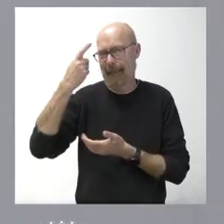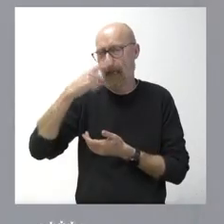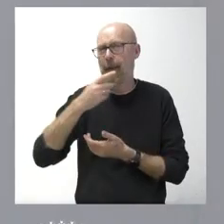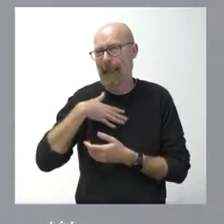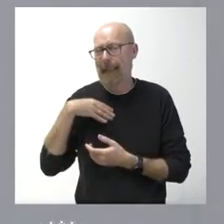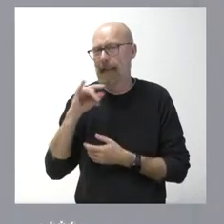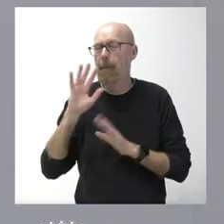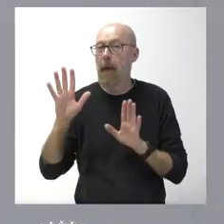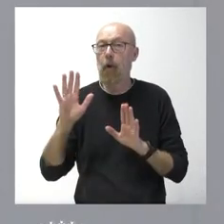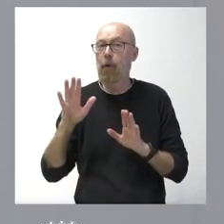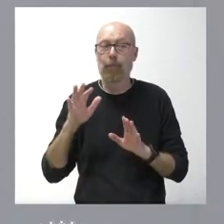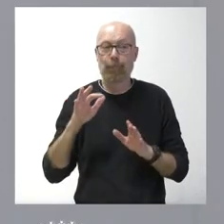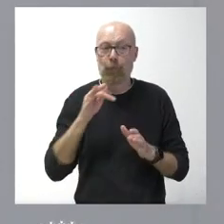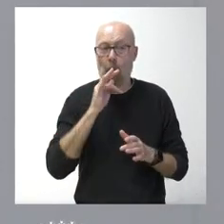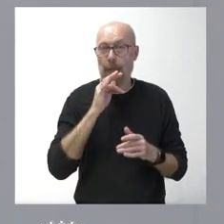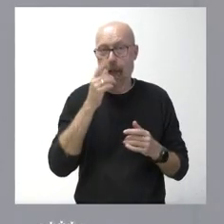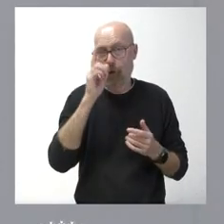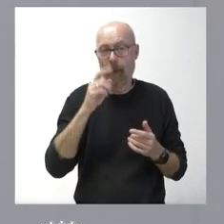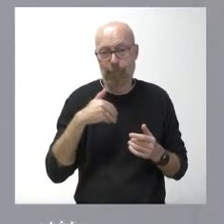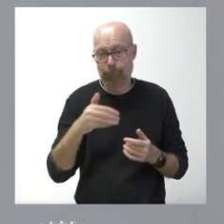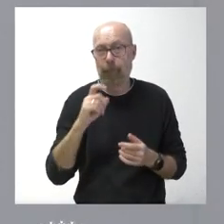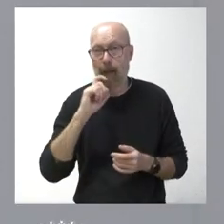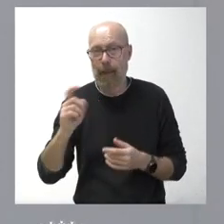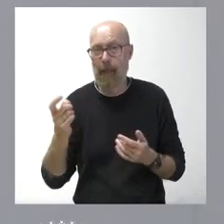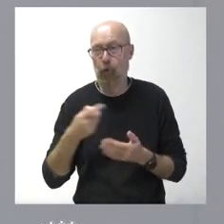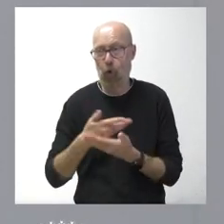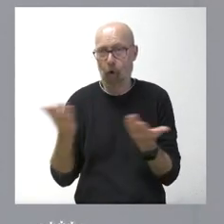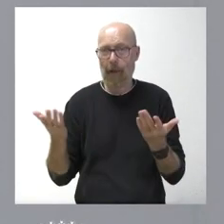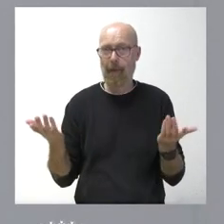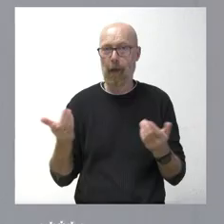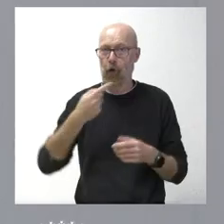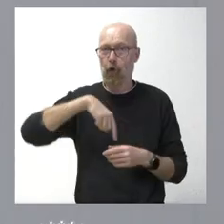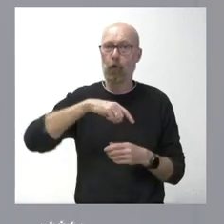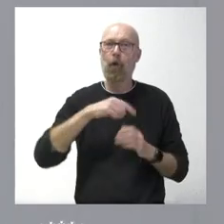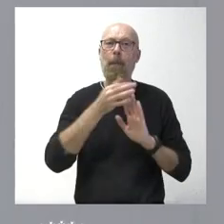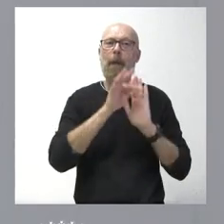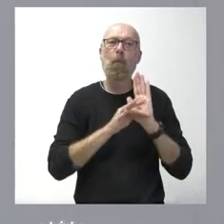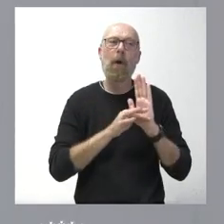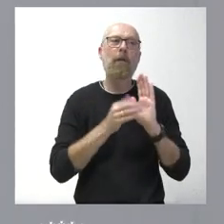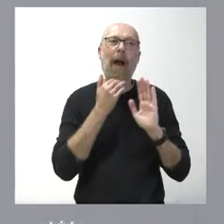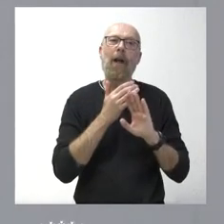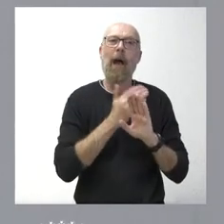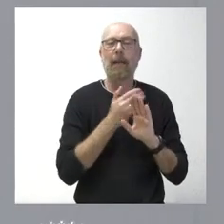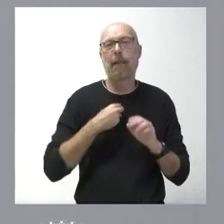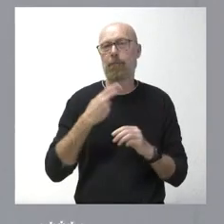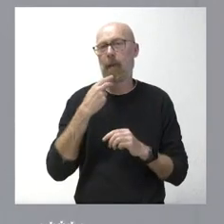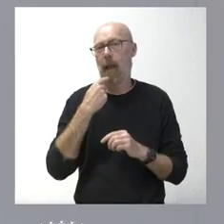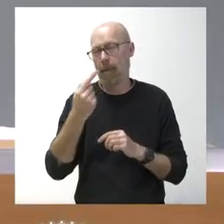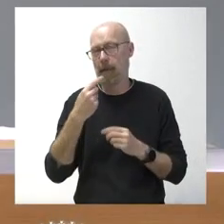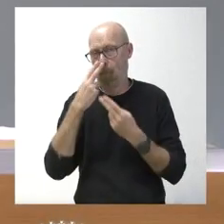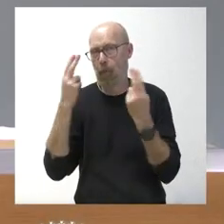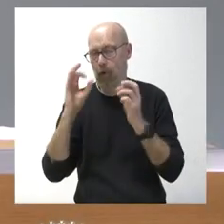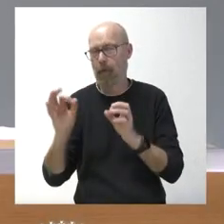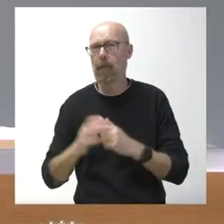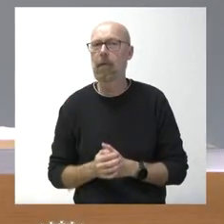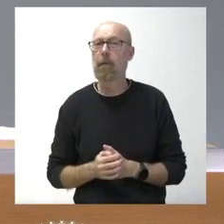pero cuando se la tengamos que decir se la diremos tenga la confianza de que nosotros no aprobaremos el presupuesto sin hacerlo público garantizan que